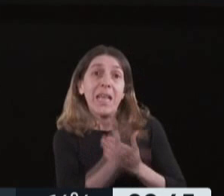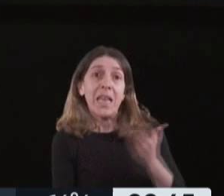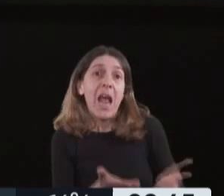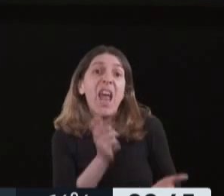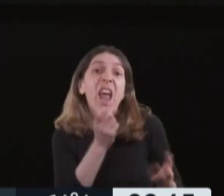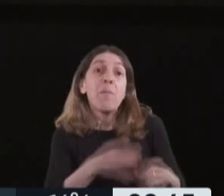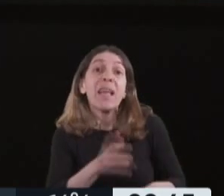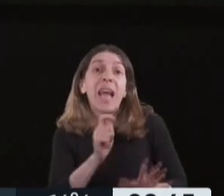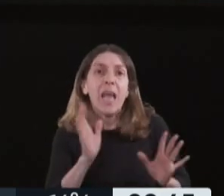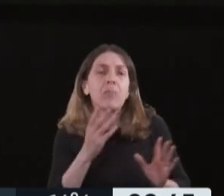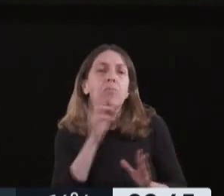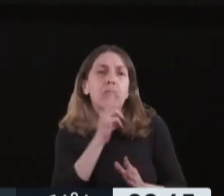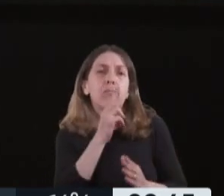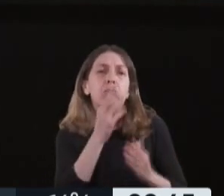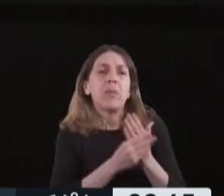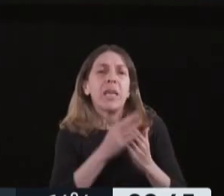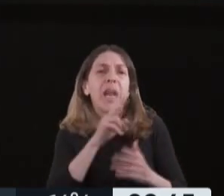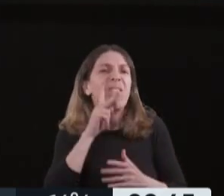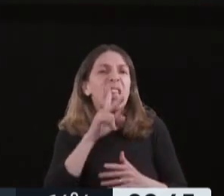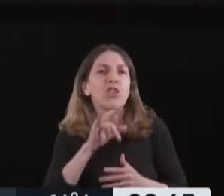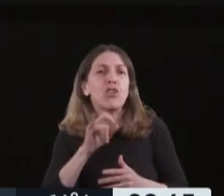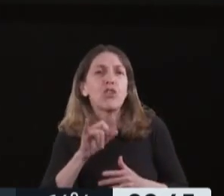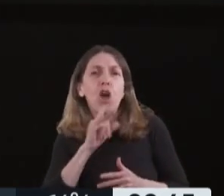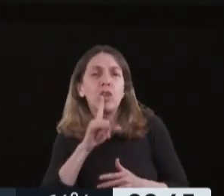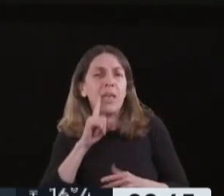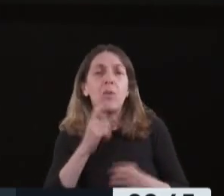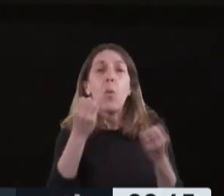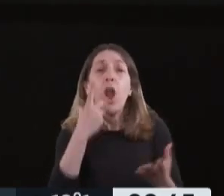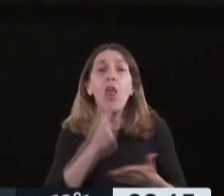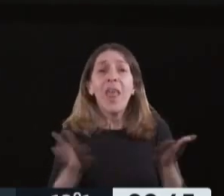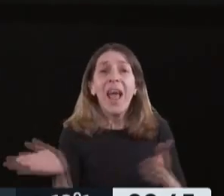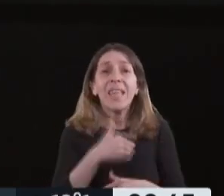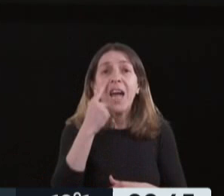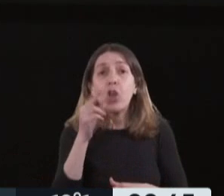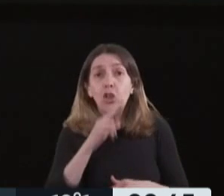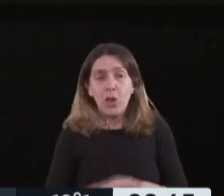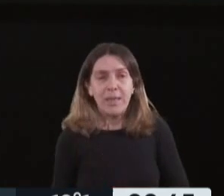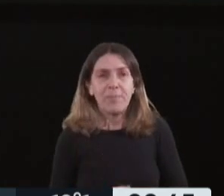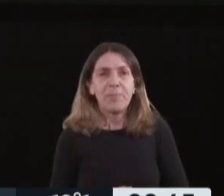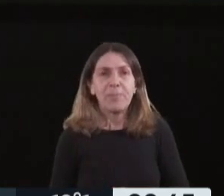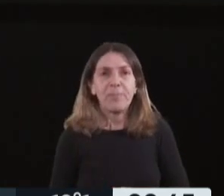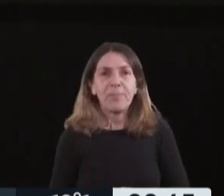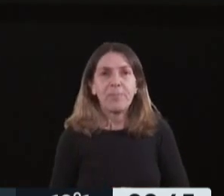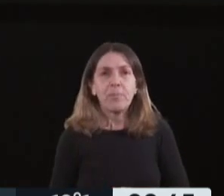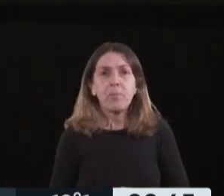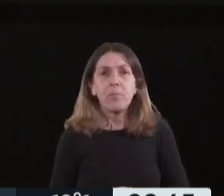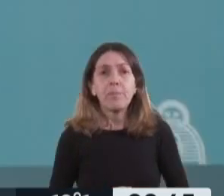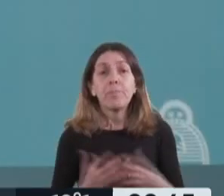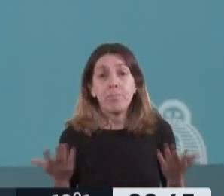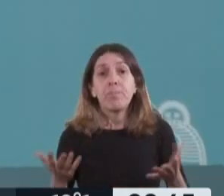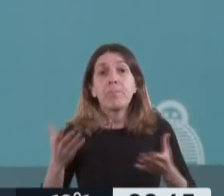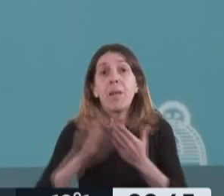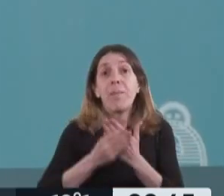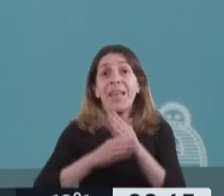la ministra visual que son buenos muy buenos días a todos y todas desde el